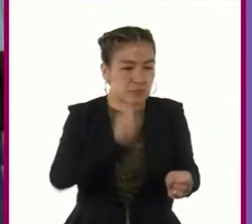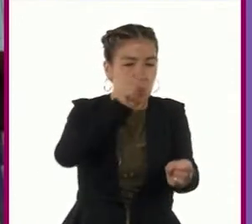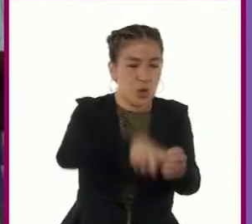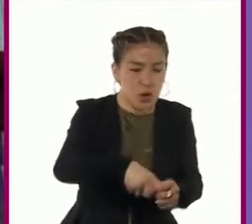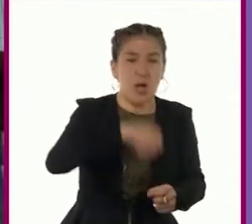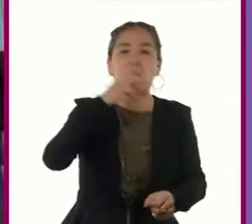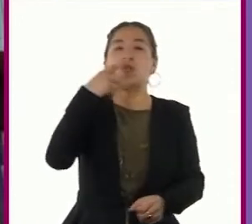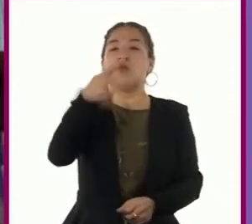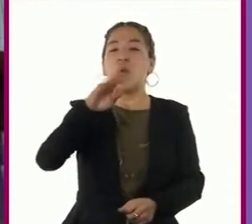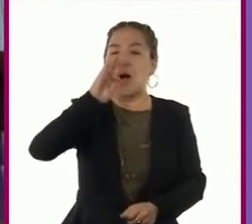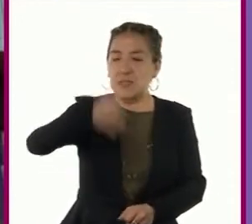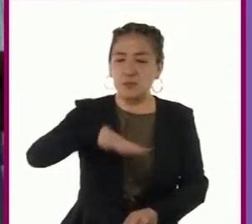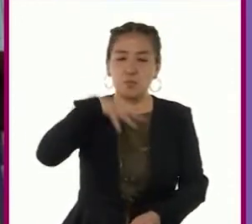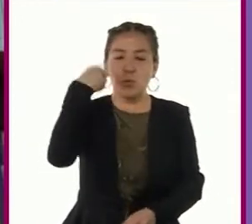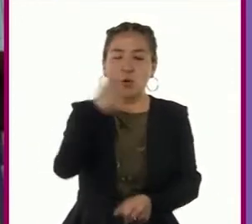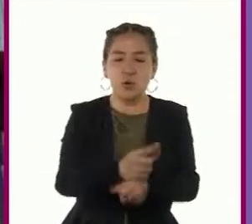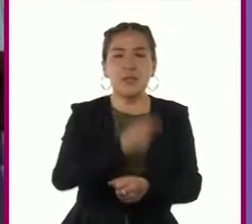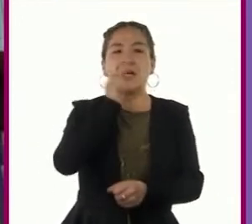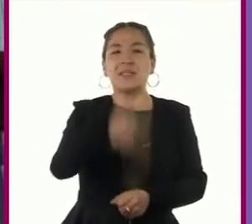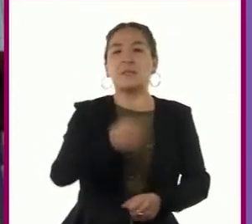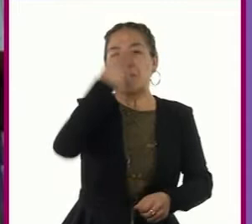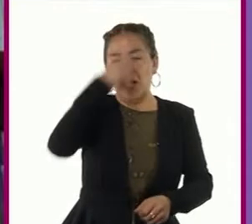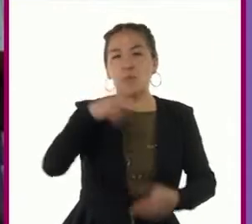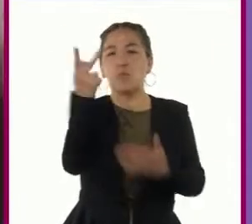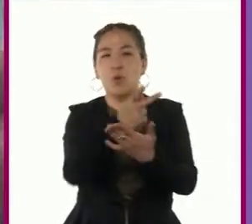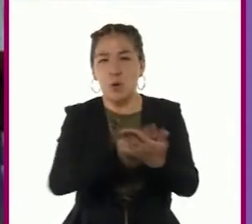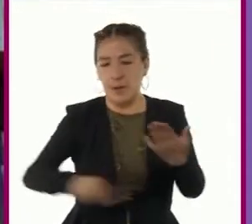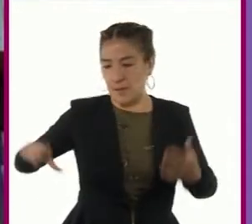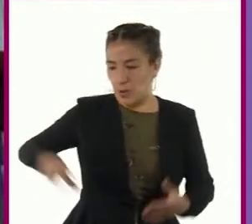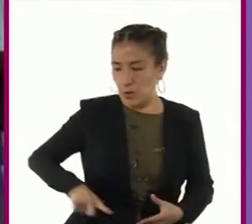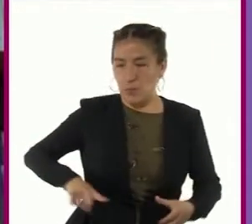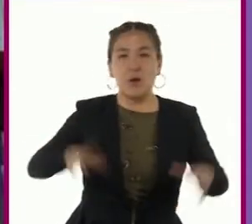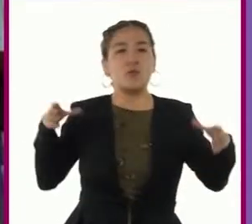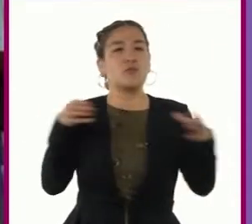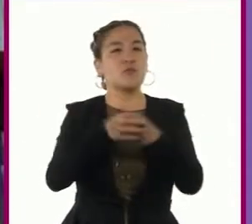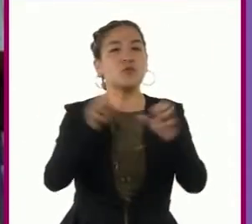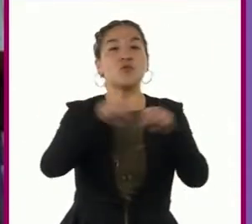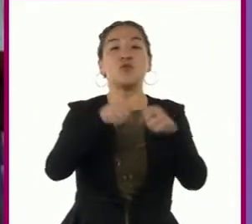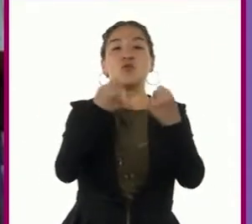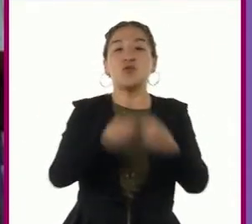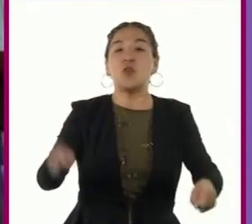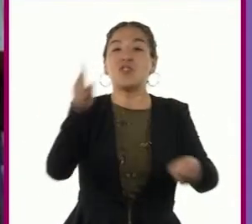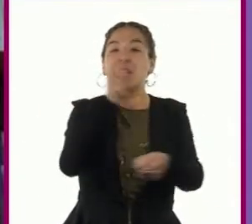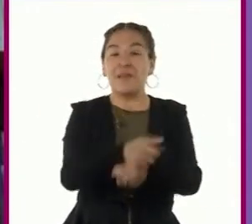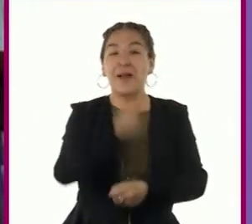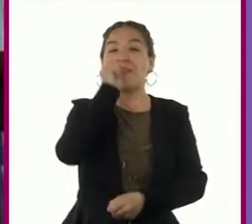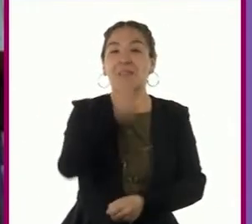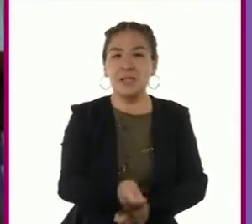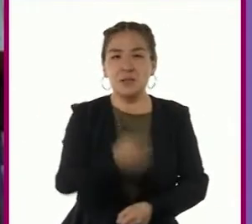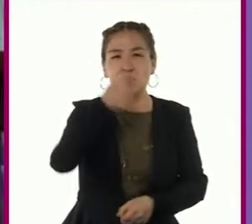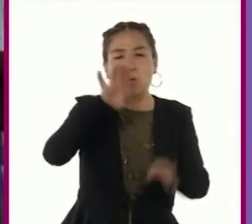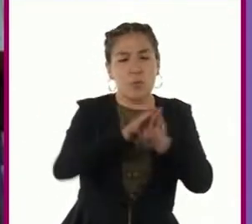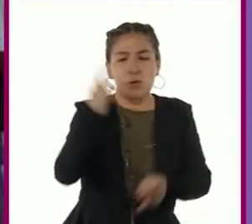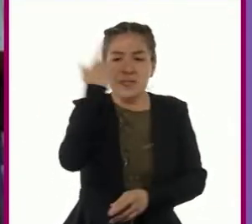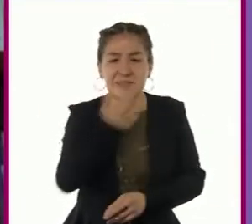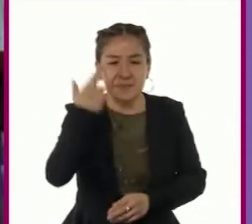en el tiempo, dotada de un programa de gobierno de la sociedad en su conjunto, que canaliza determinados intereses y que aspira